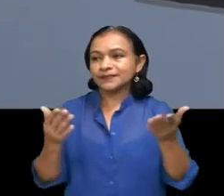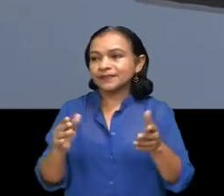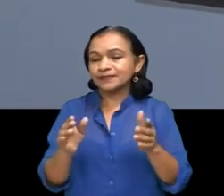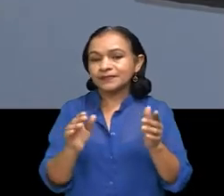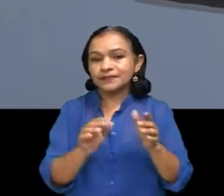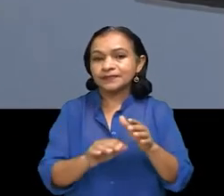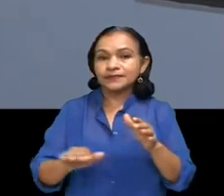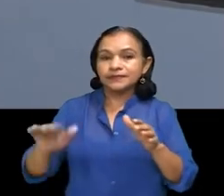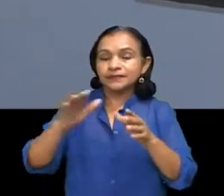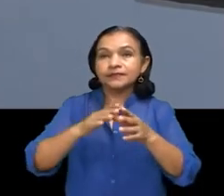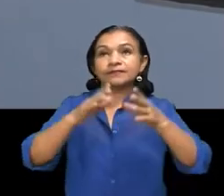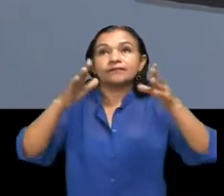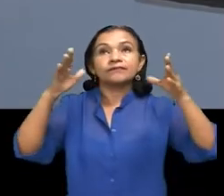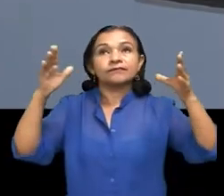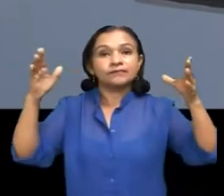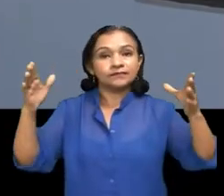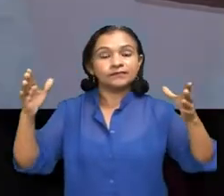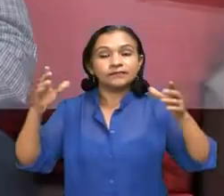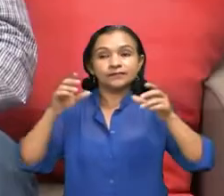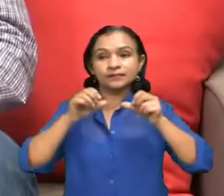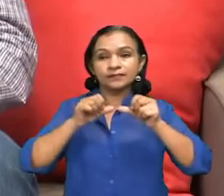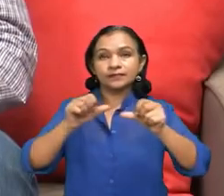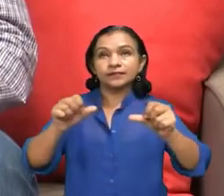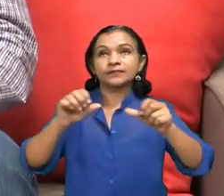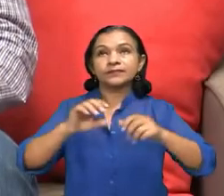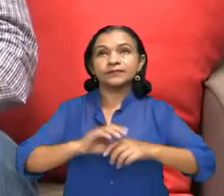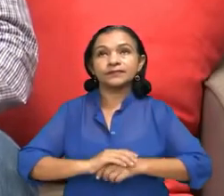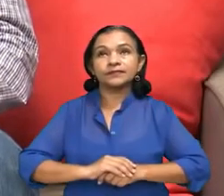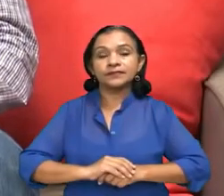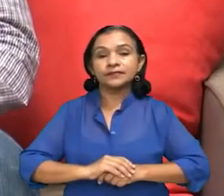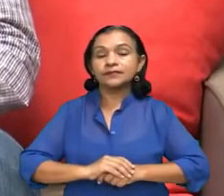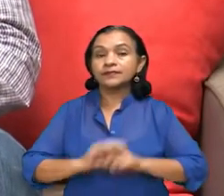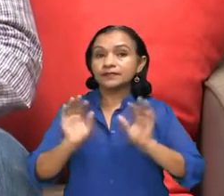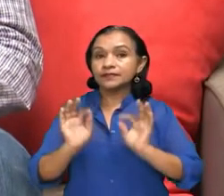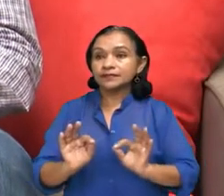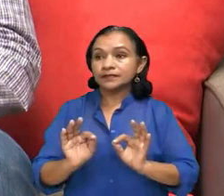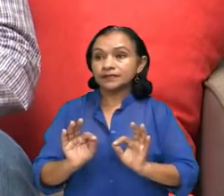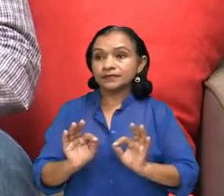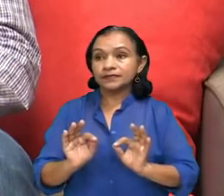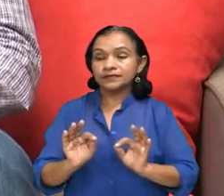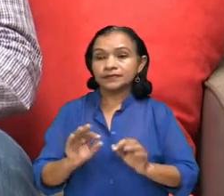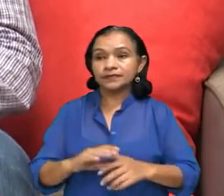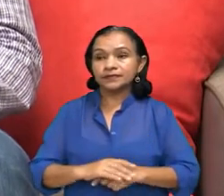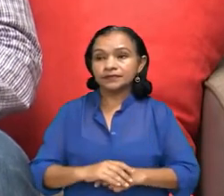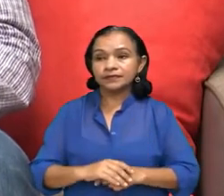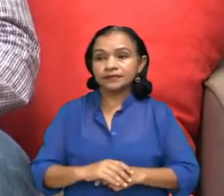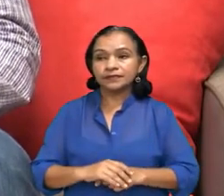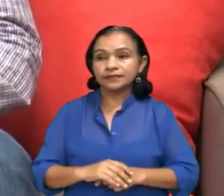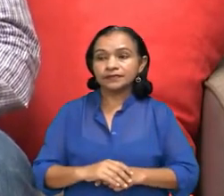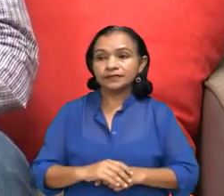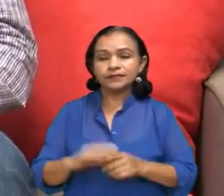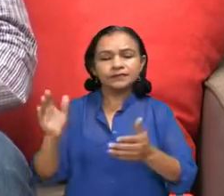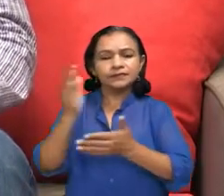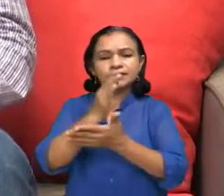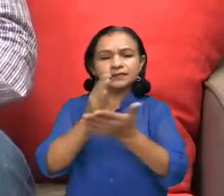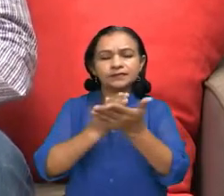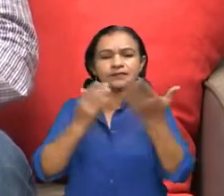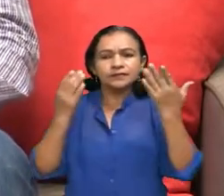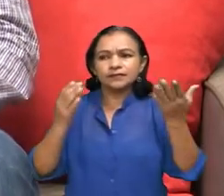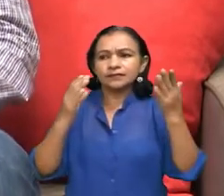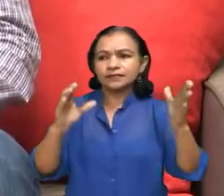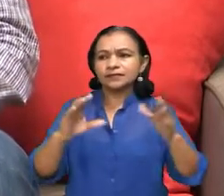una gran oportunidad para seguir afinando. Bien, ahí están precisamente algunos emprendimientos,